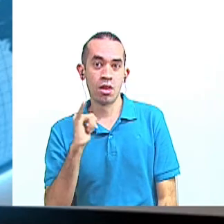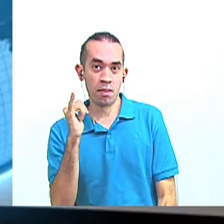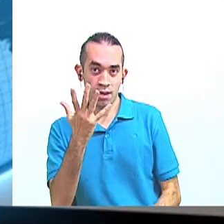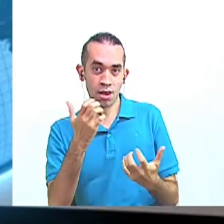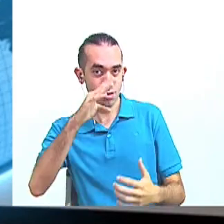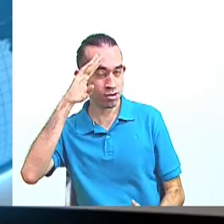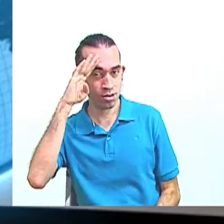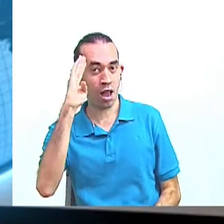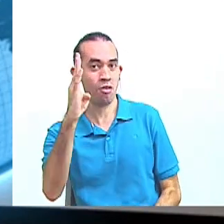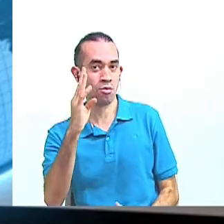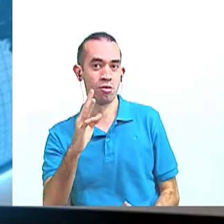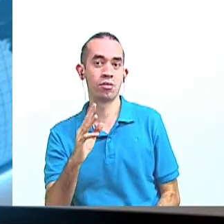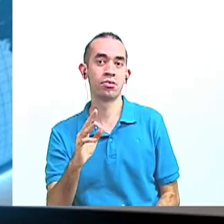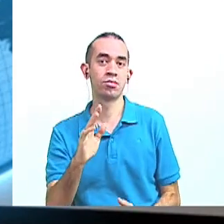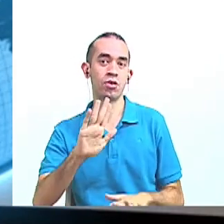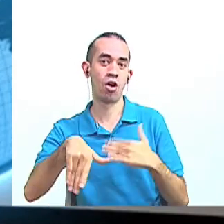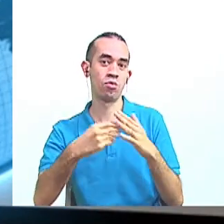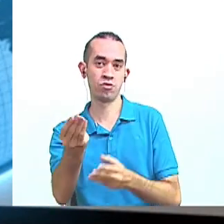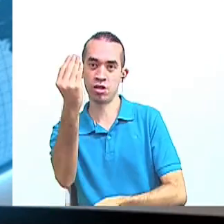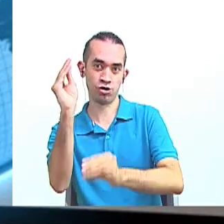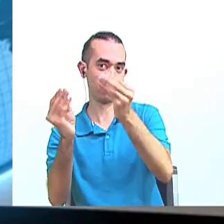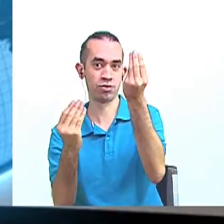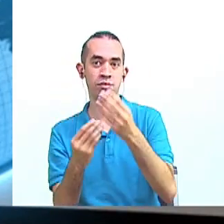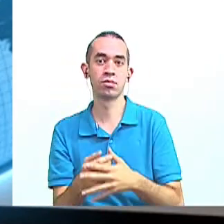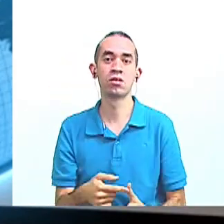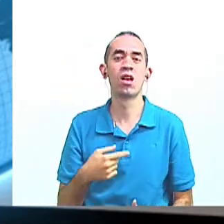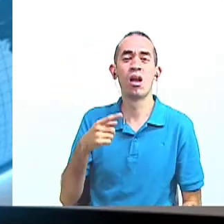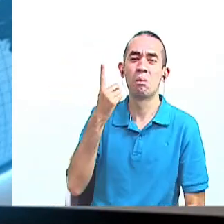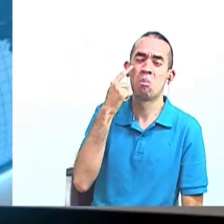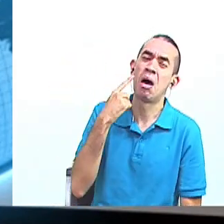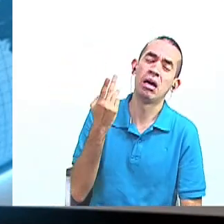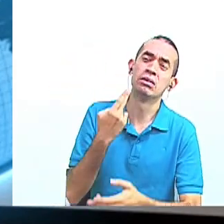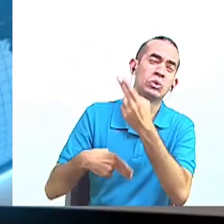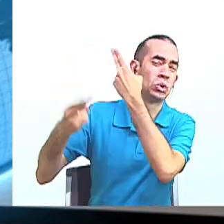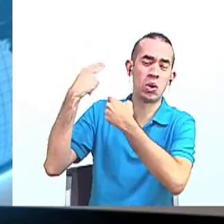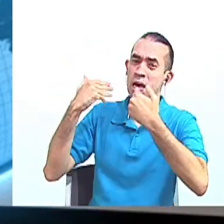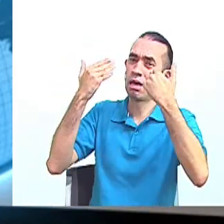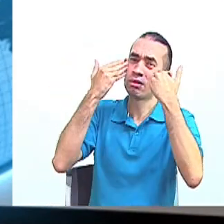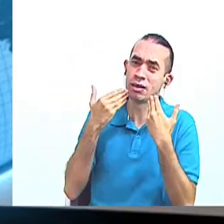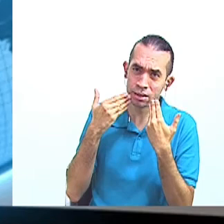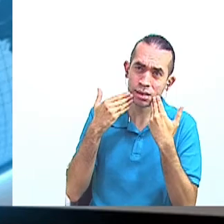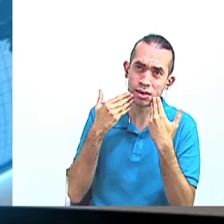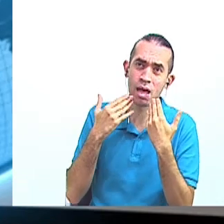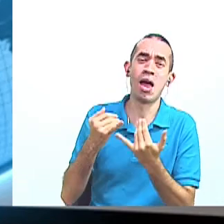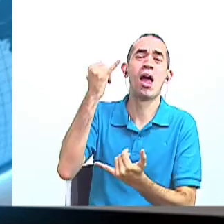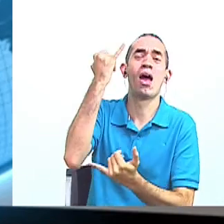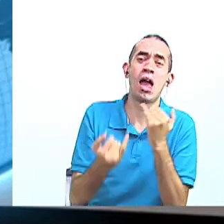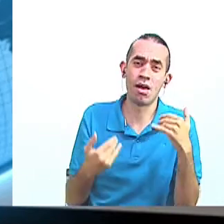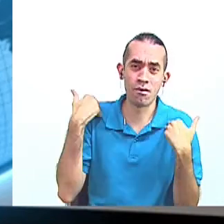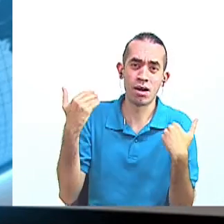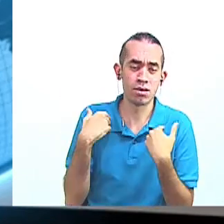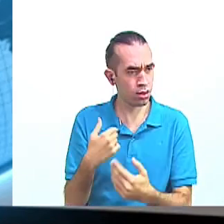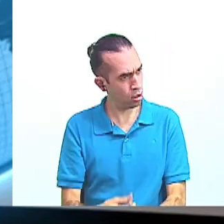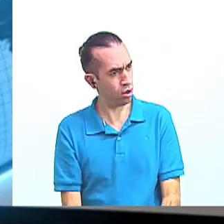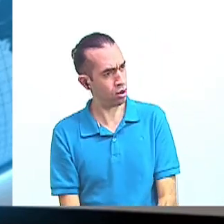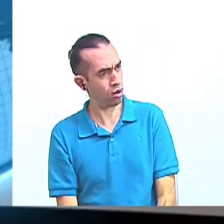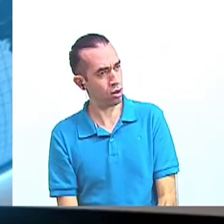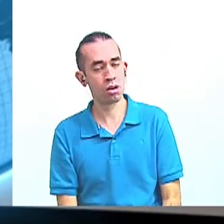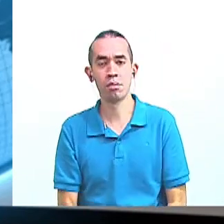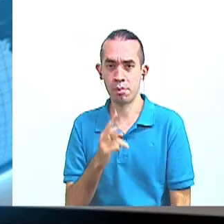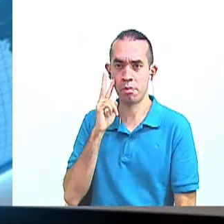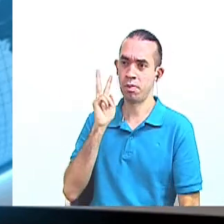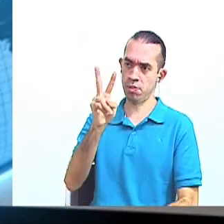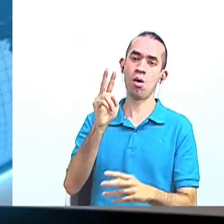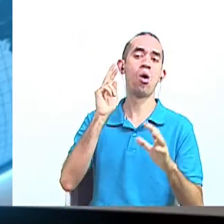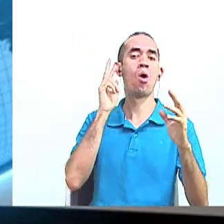a ese saludo a todas las muchachas Es y una muchachos historia un poco triste, pero que termina con un final feliz. Vamos a